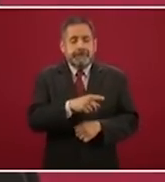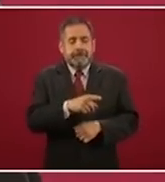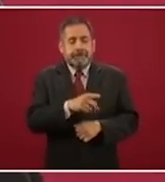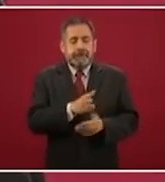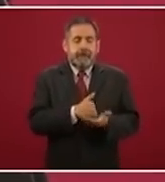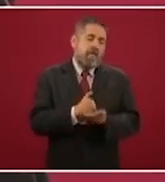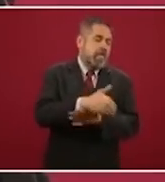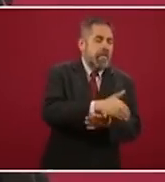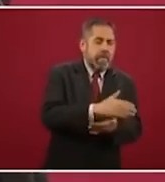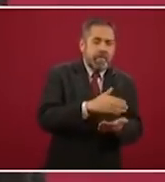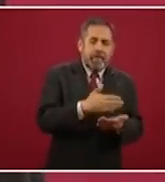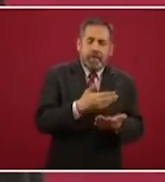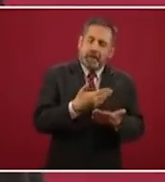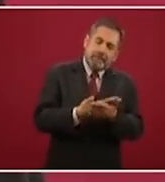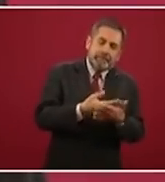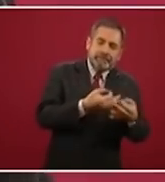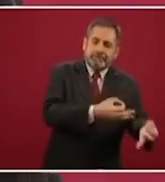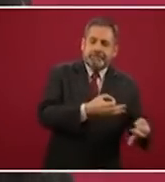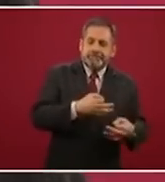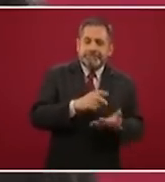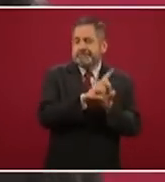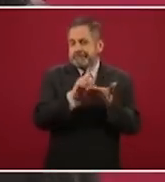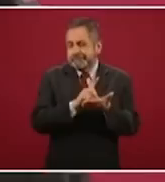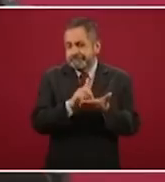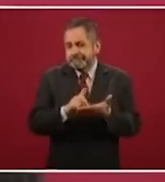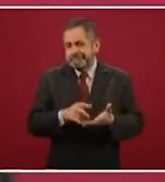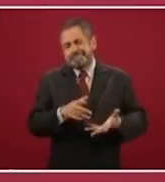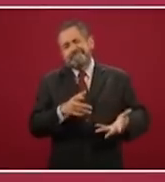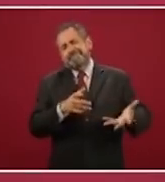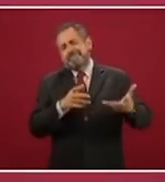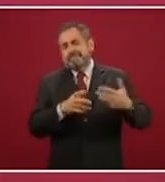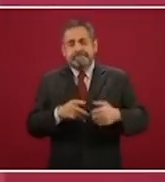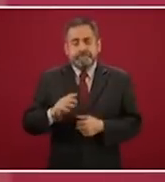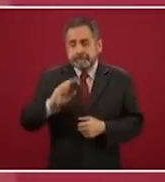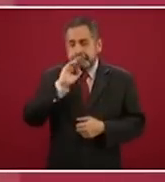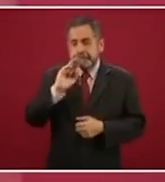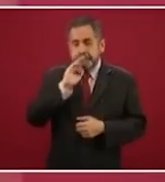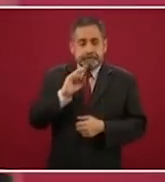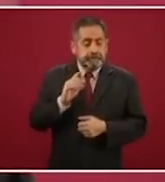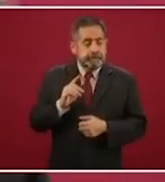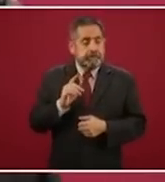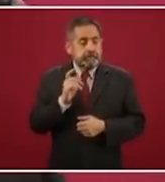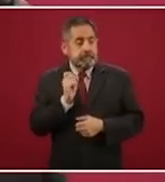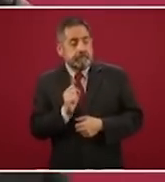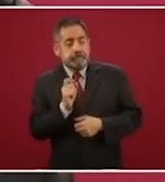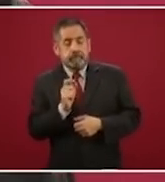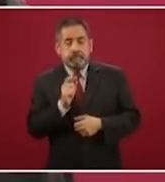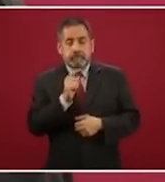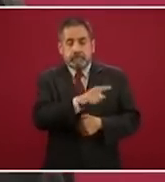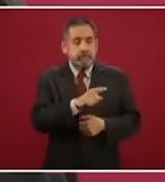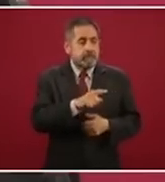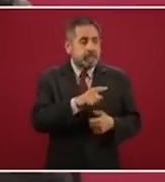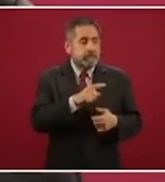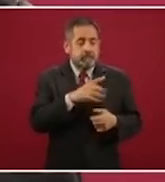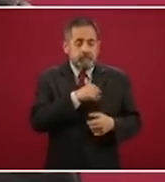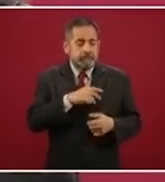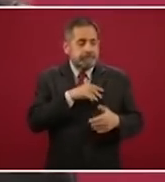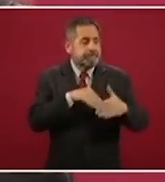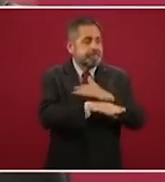cayeron en la drogadicción, las mamás que tienen hijos en las